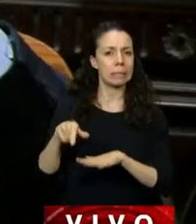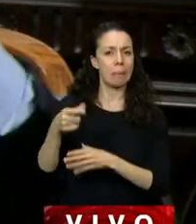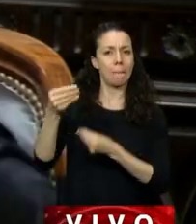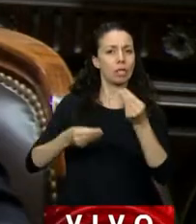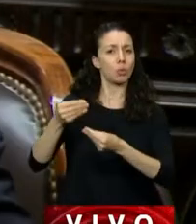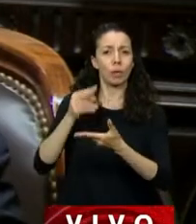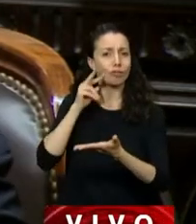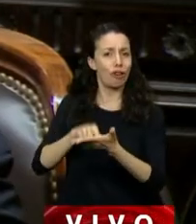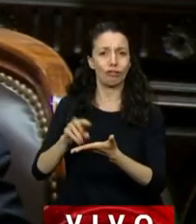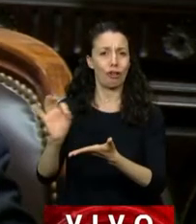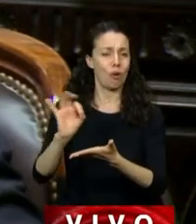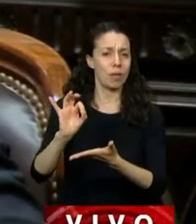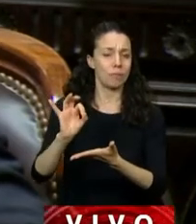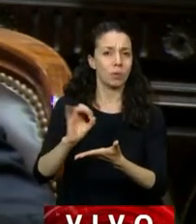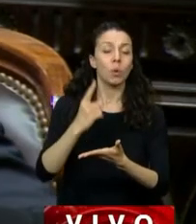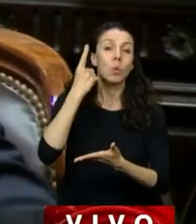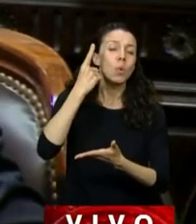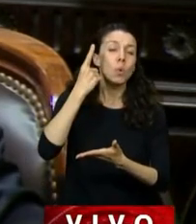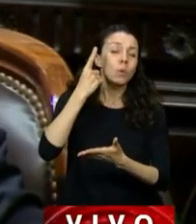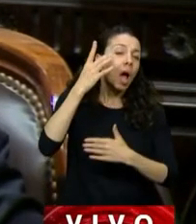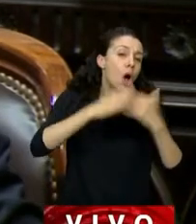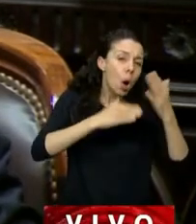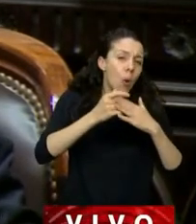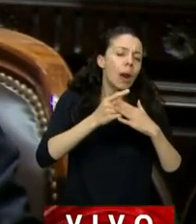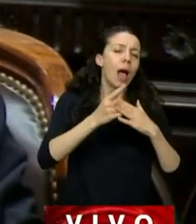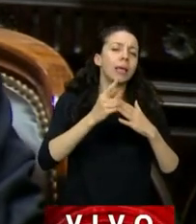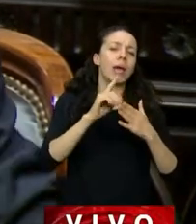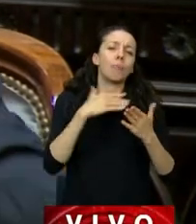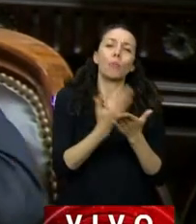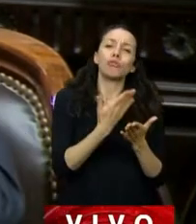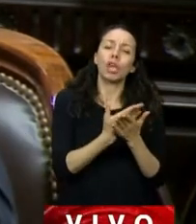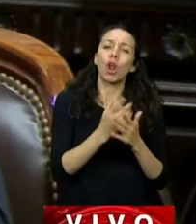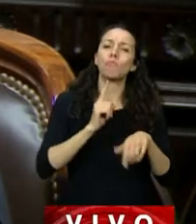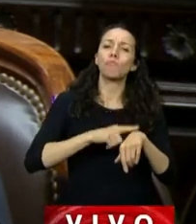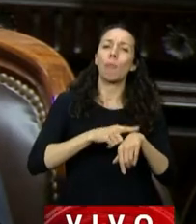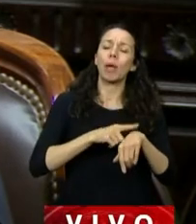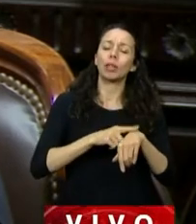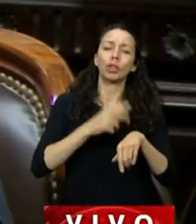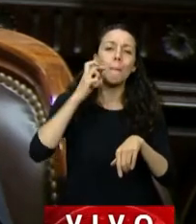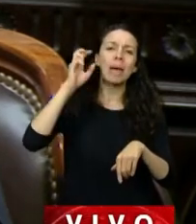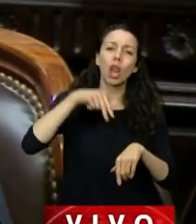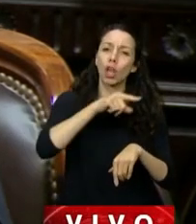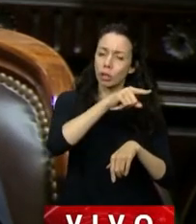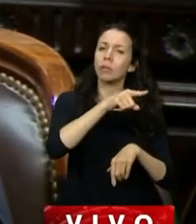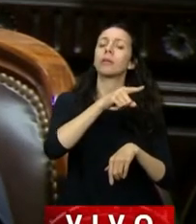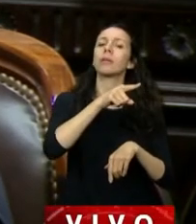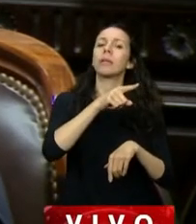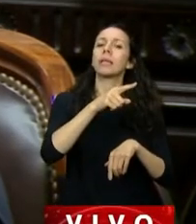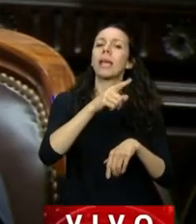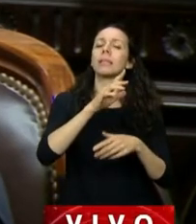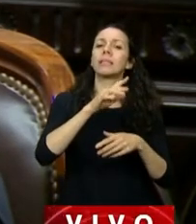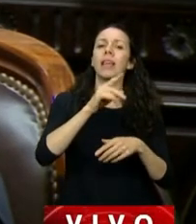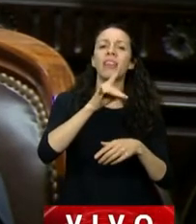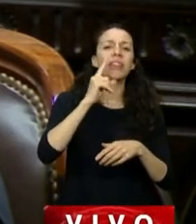fue planificada en el gobierno de Juan Domingo Perón, que es el dique Potrero del